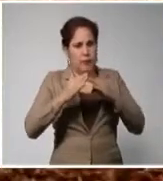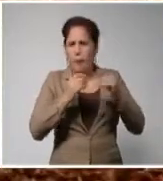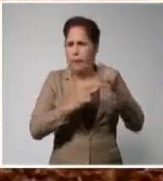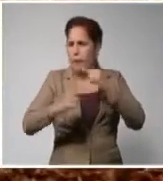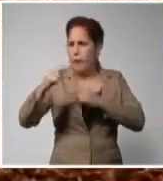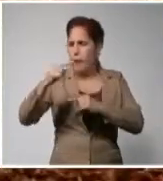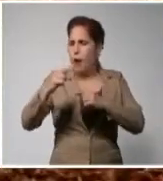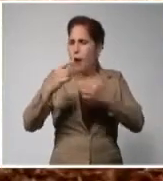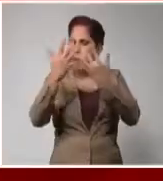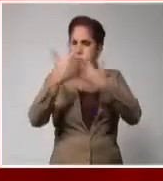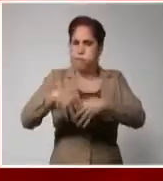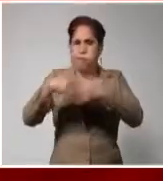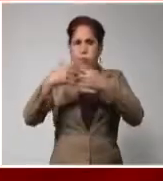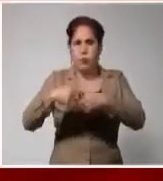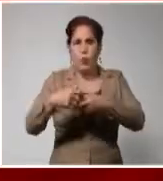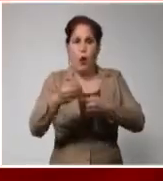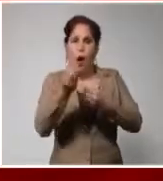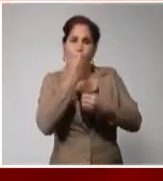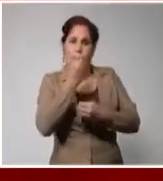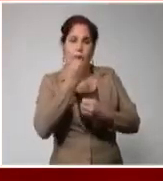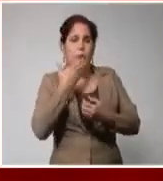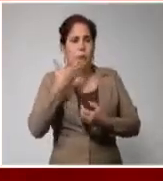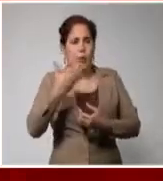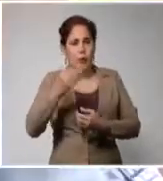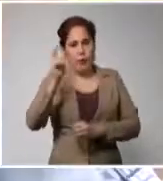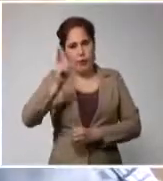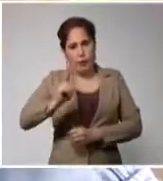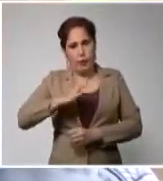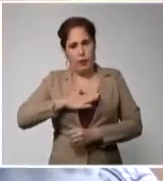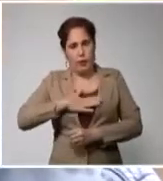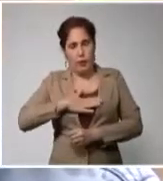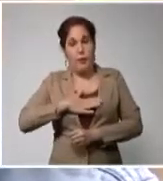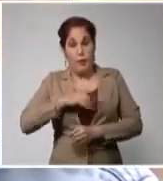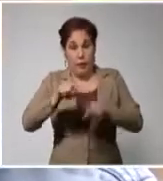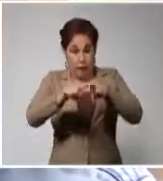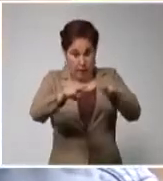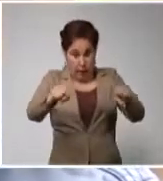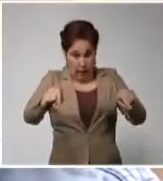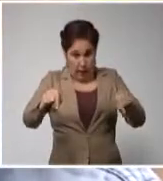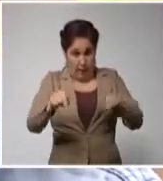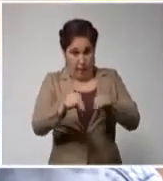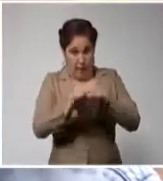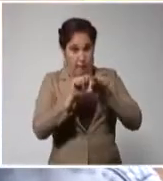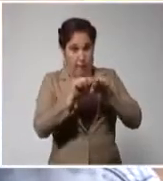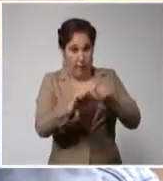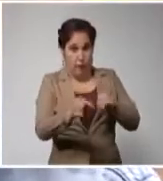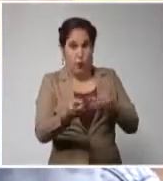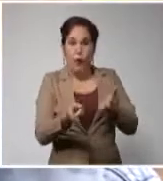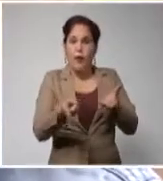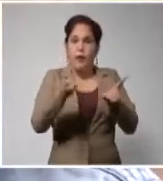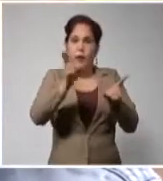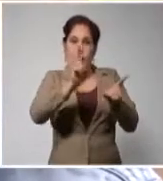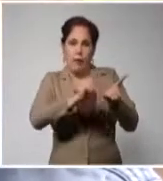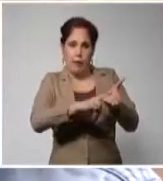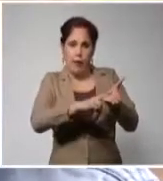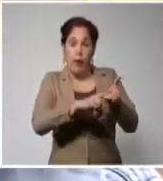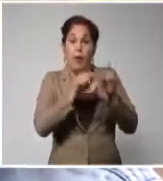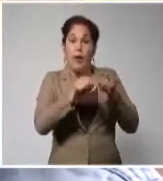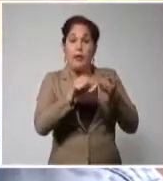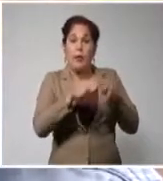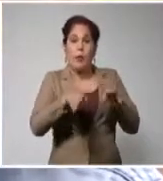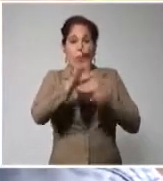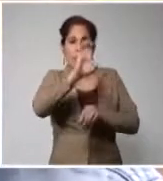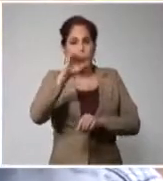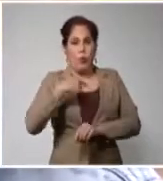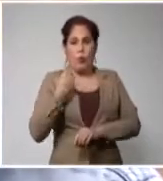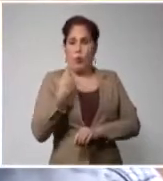la agricultura periurbana en Venezuela. Este espacio fue acreditado por el INCES, que es una institución que nosotros